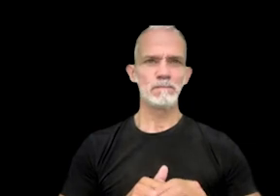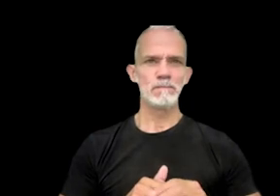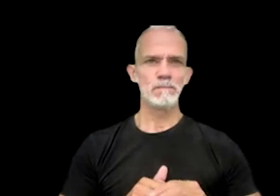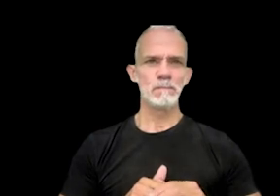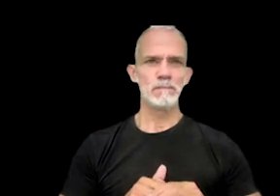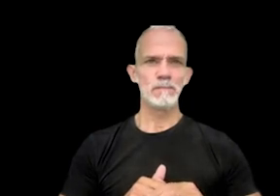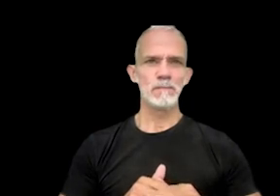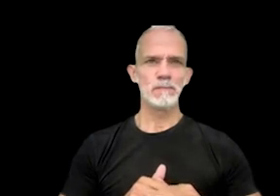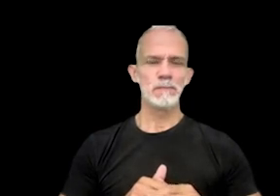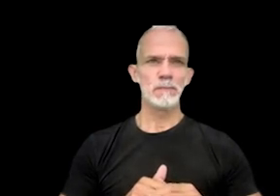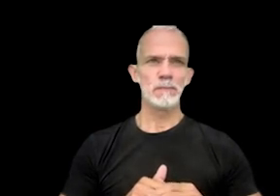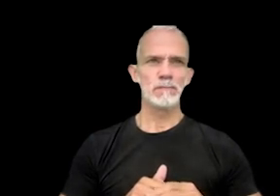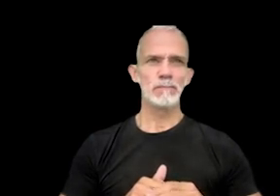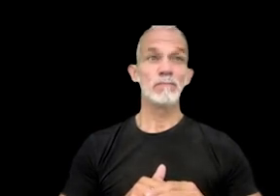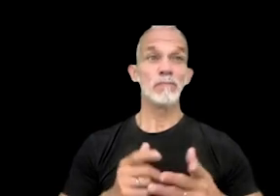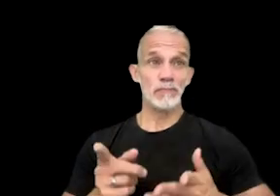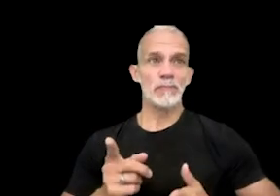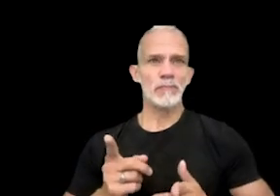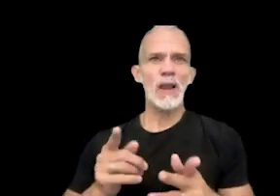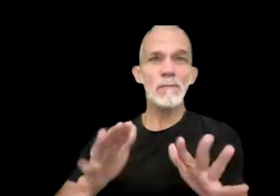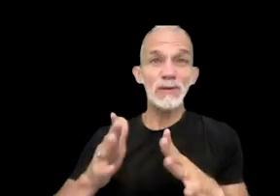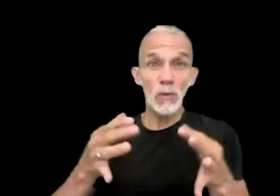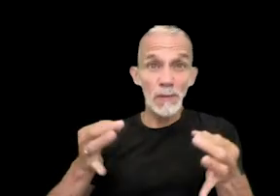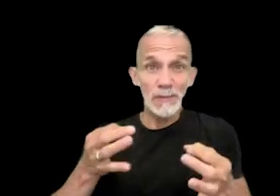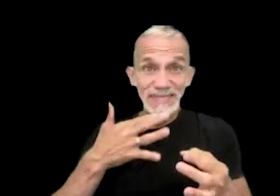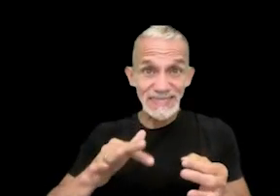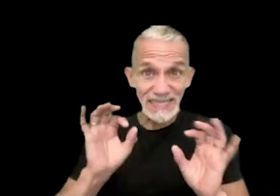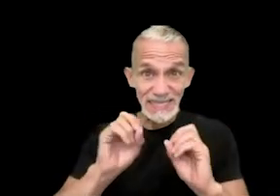Bien. Hasta acá estamos más o menos bien.